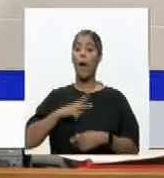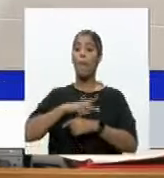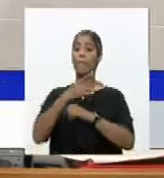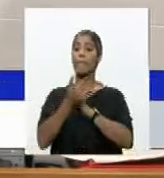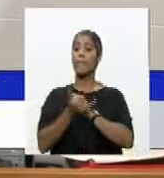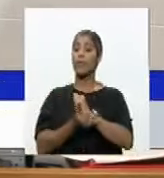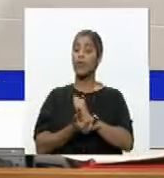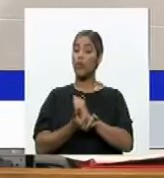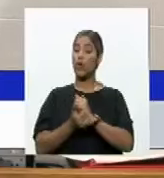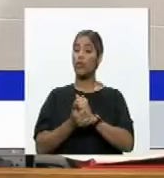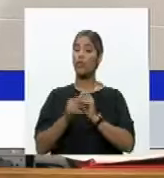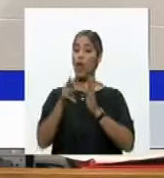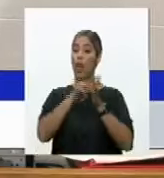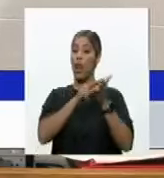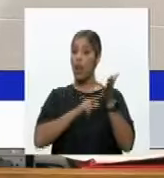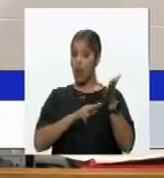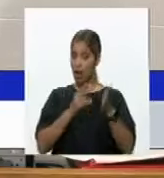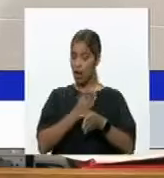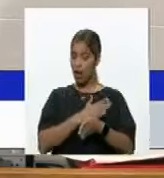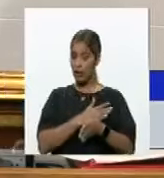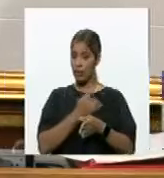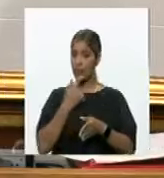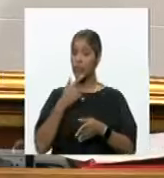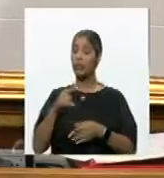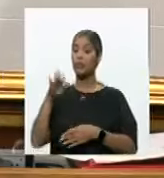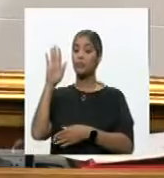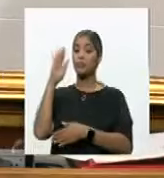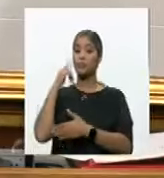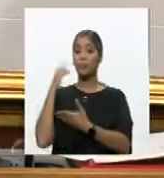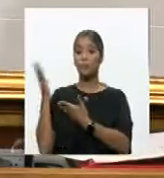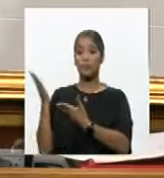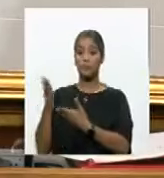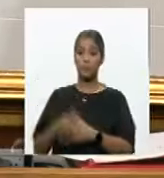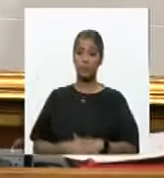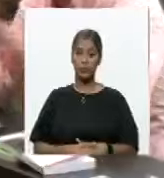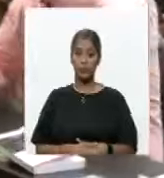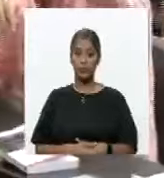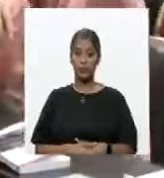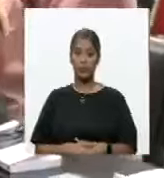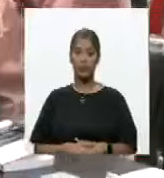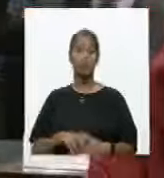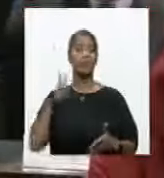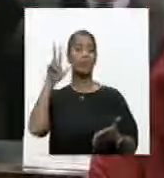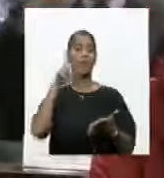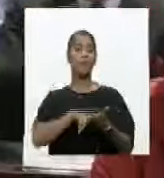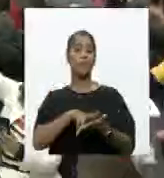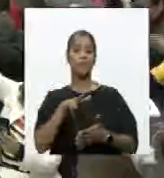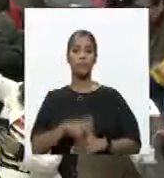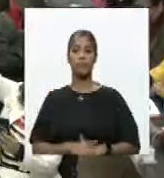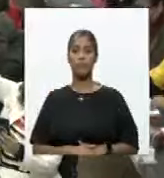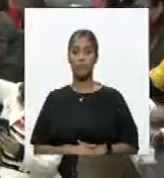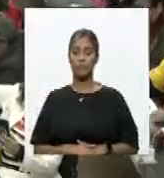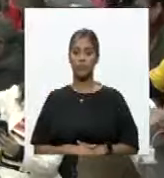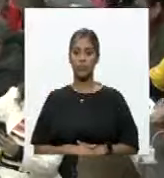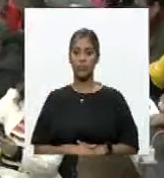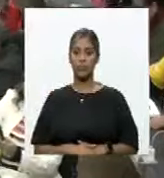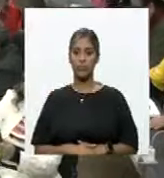acta leída por el subsecretario, sírvanse a manifestarlo con la señal de costumbre. Queda aprobada.